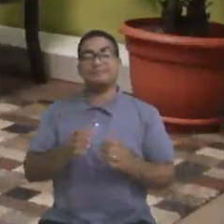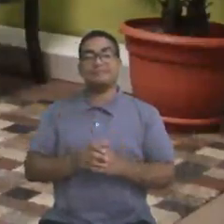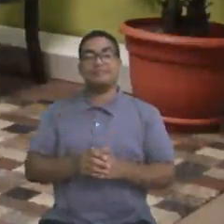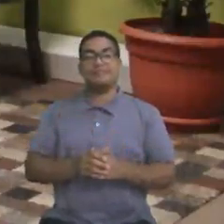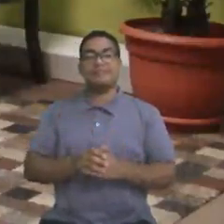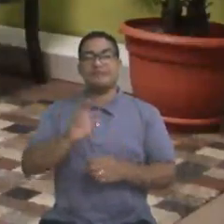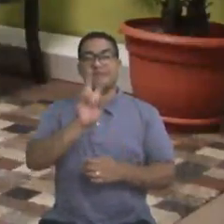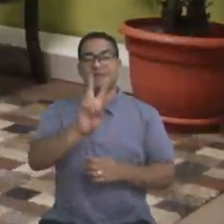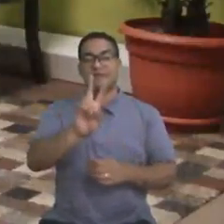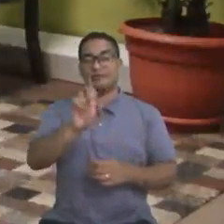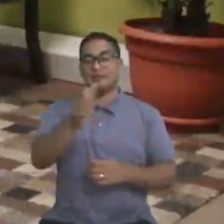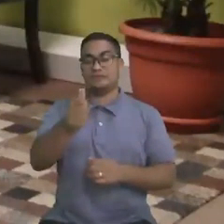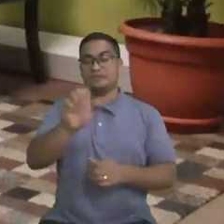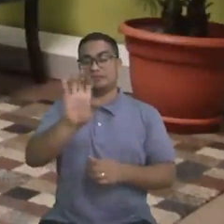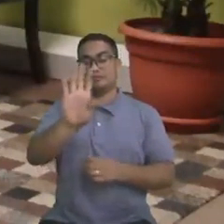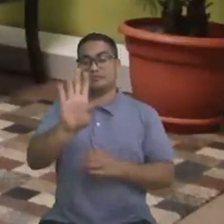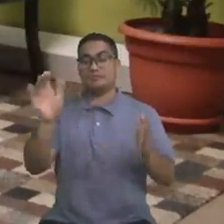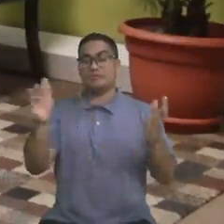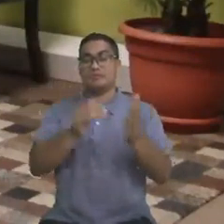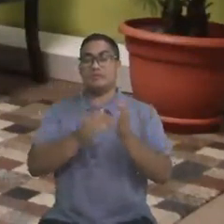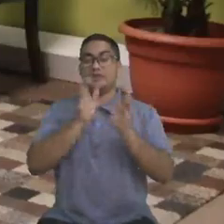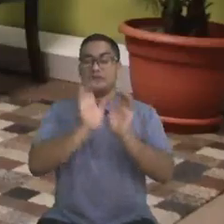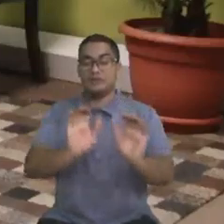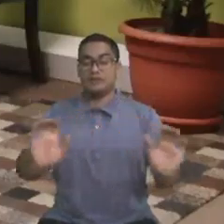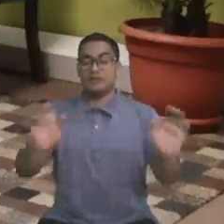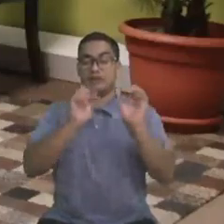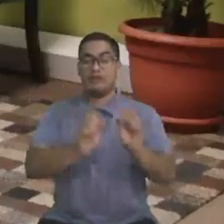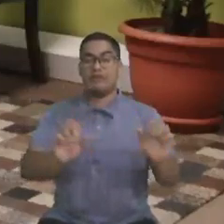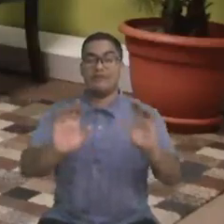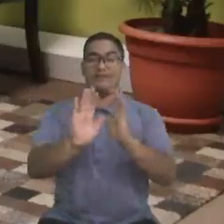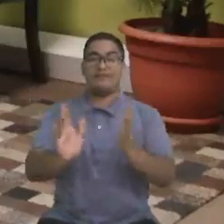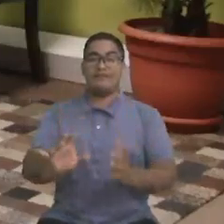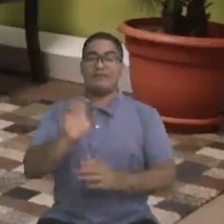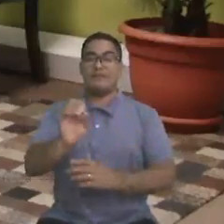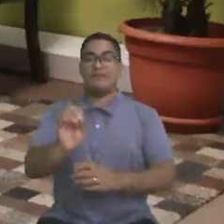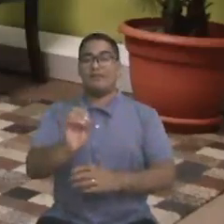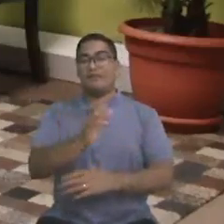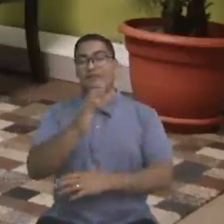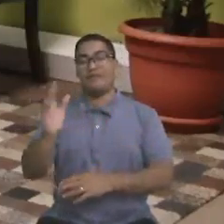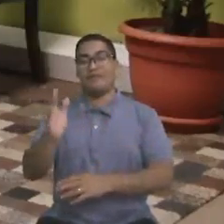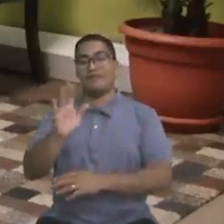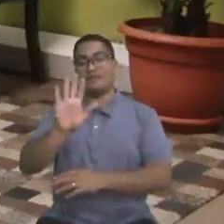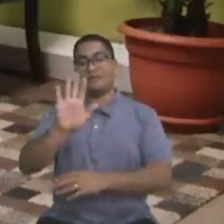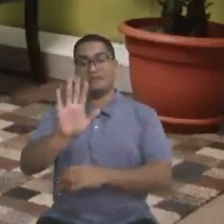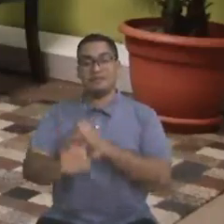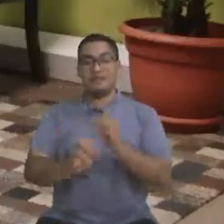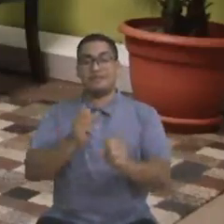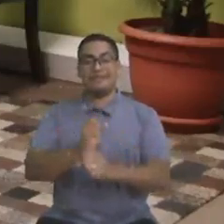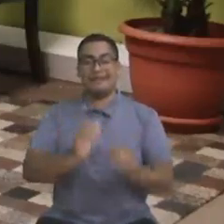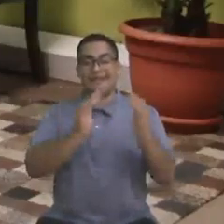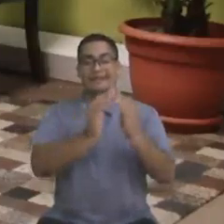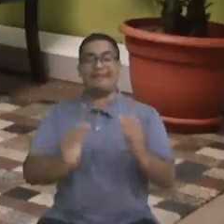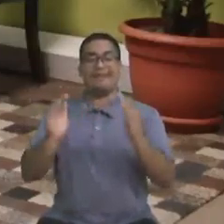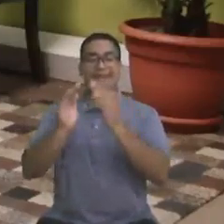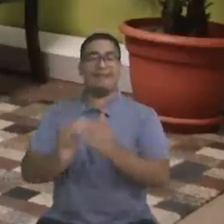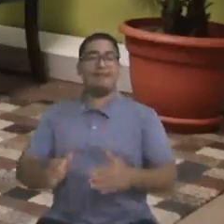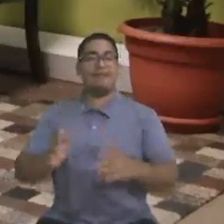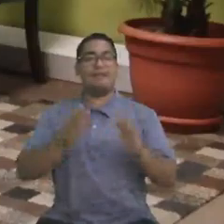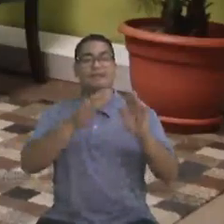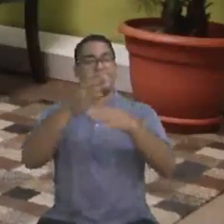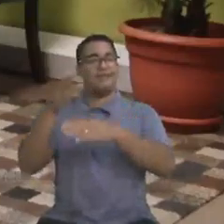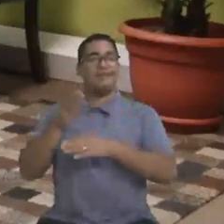Sí. O sea, no es aquella persona que esté delgadita, no, sino aquellos niños que estén gorditos también. Igual, malnutrición es tanto los niños desnutridos como los